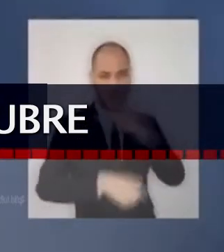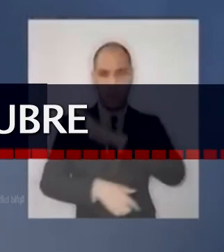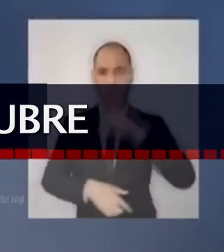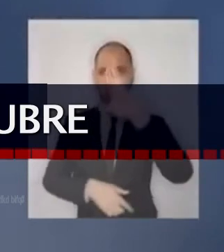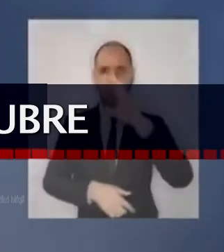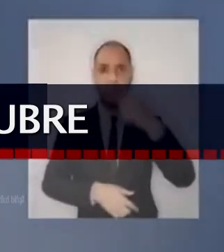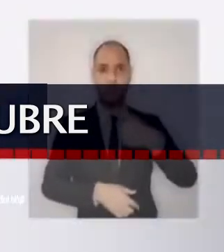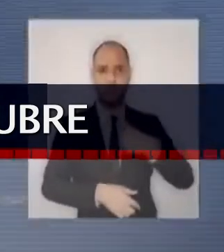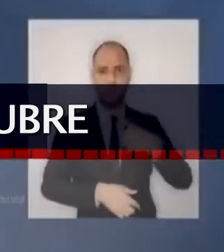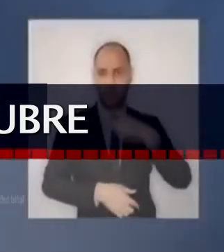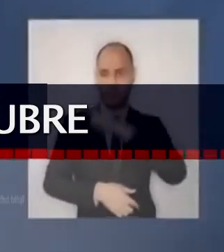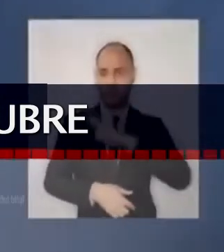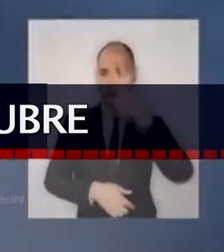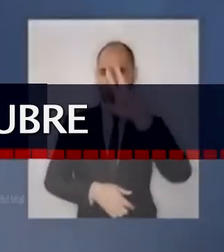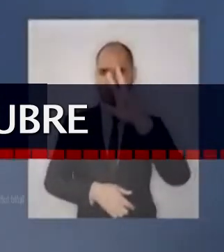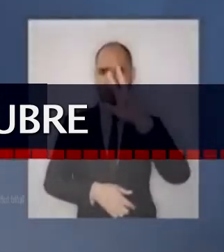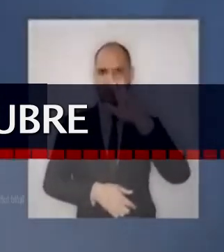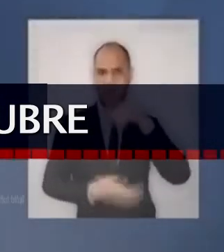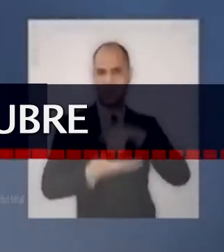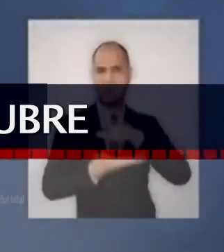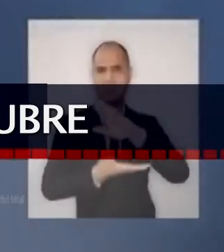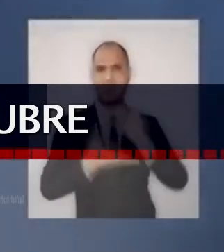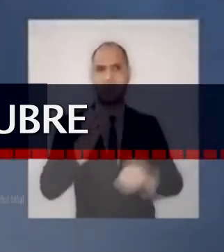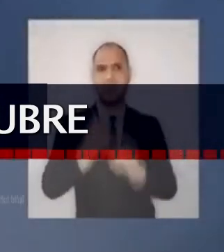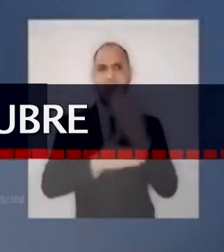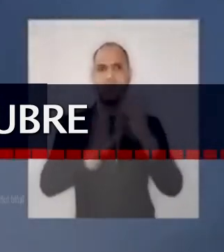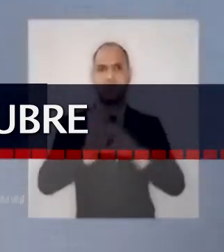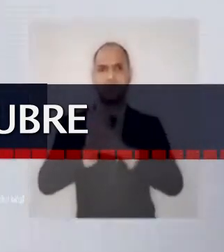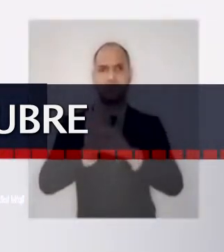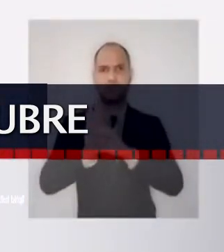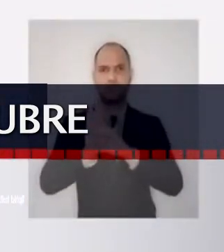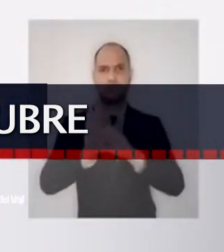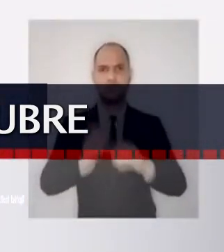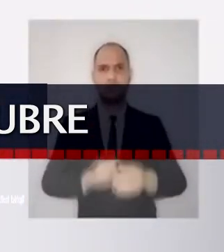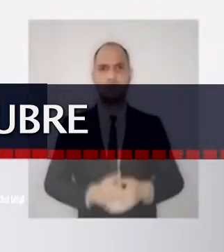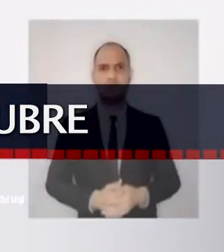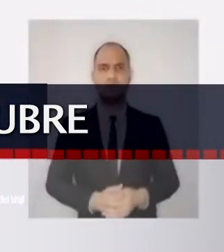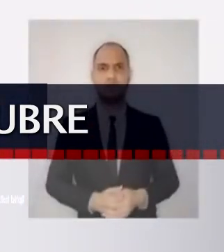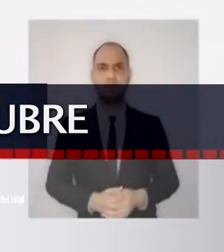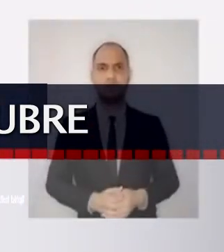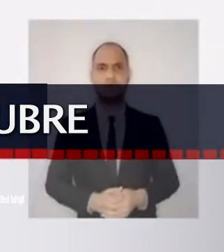las 13 horas y el segundo desde las 20:45 horas hasta las 21 horas.